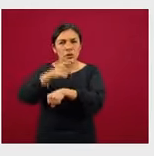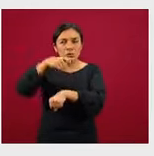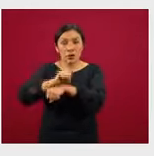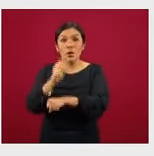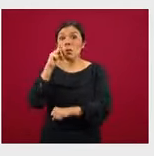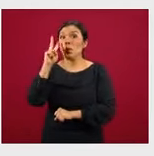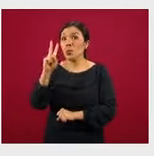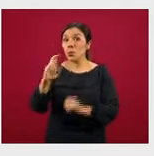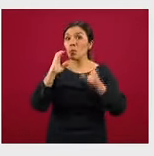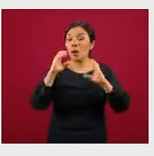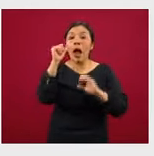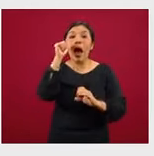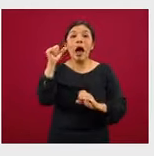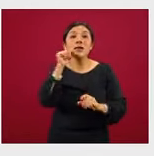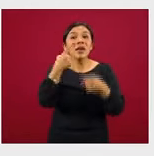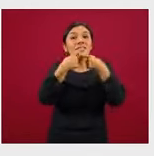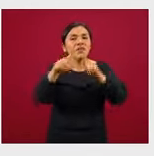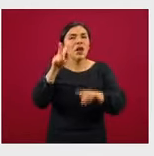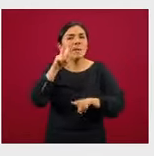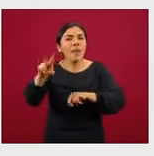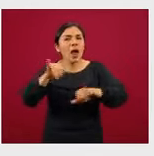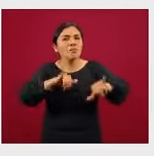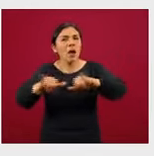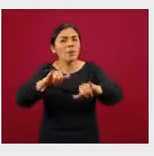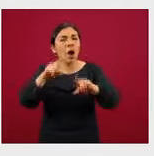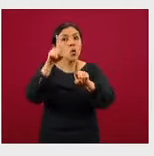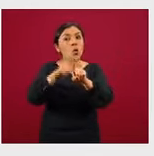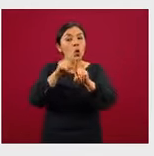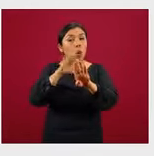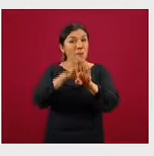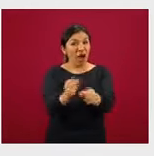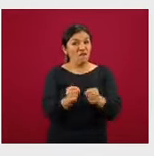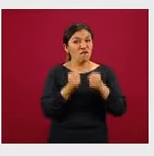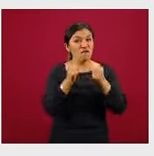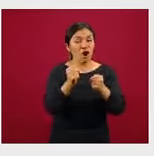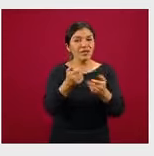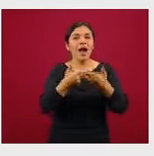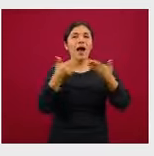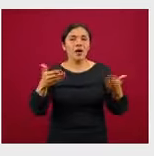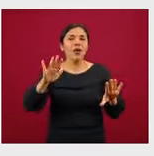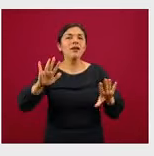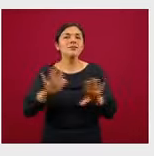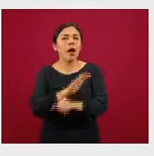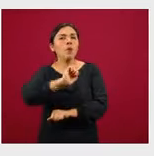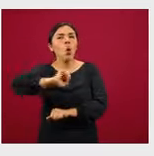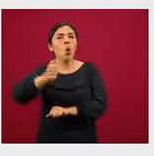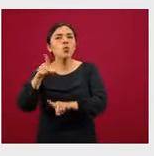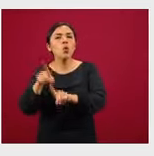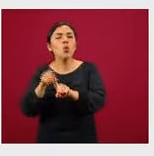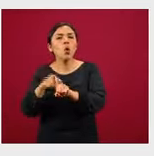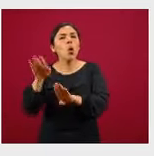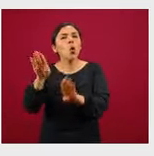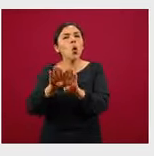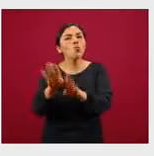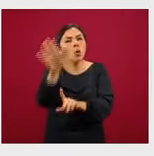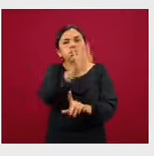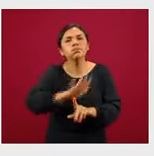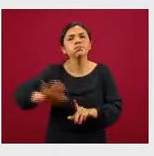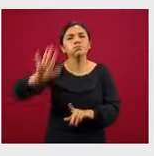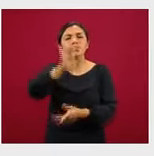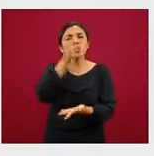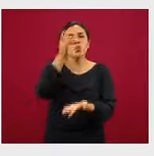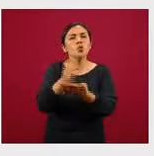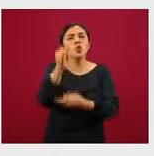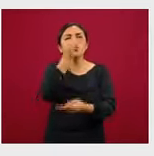con la escala, Ayer esto lo veían de color en el más intenso. La escala hoy la estamos presentando uniforme para todas las